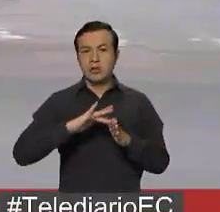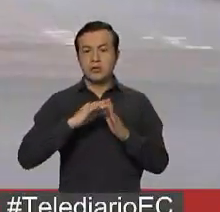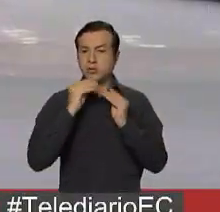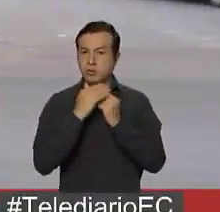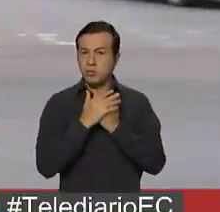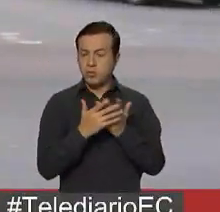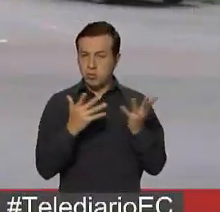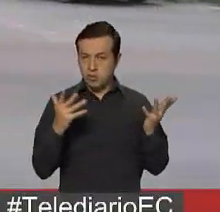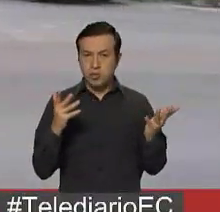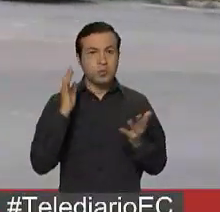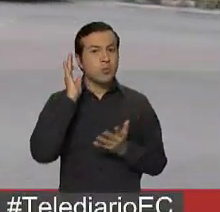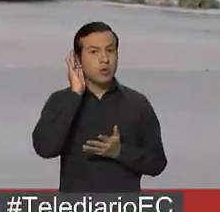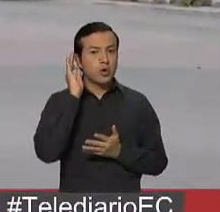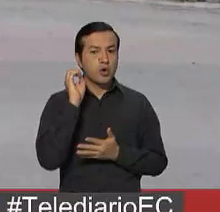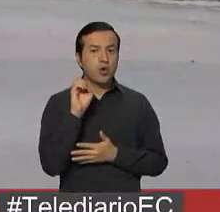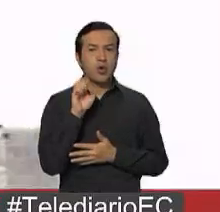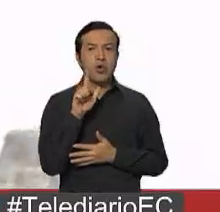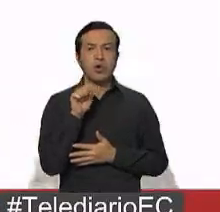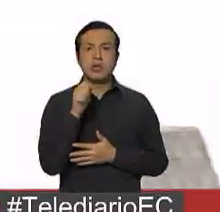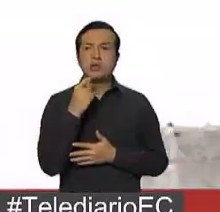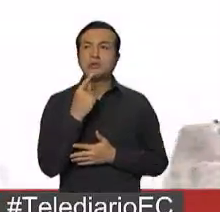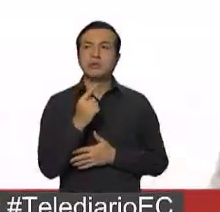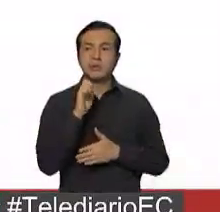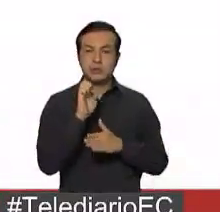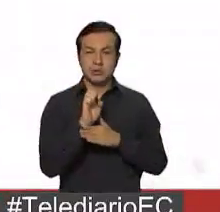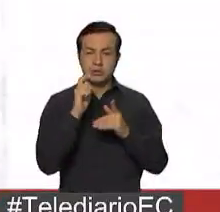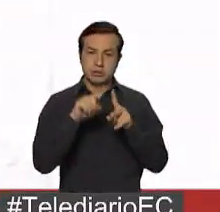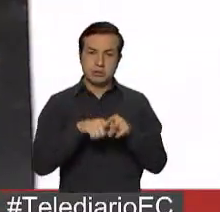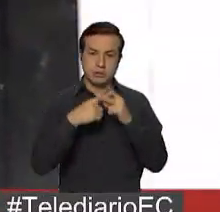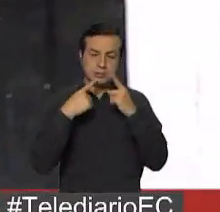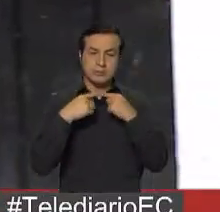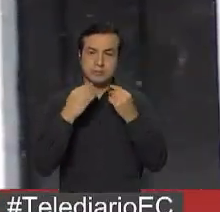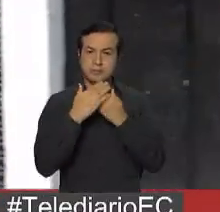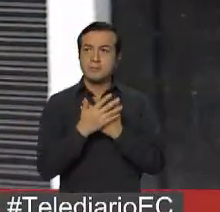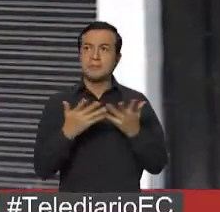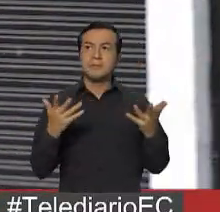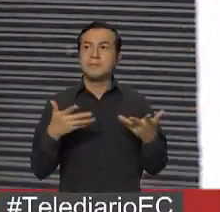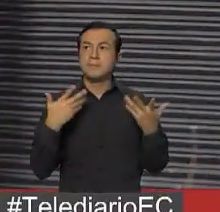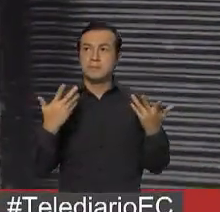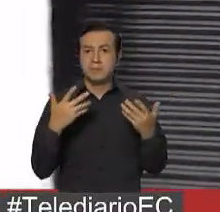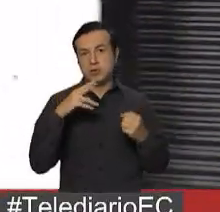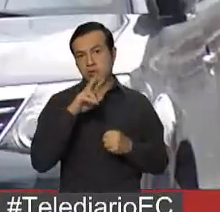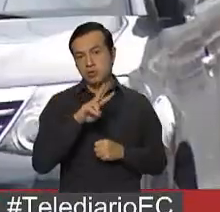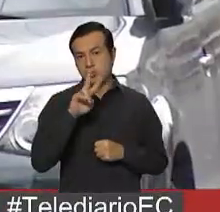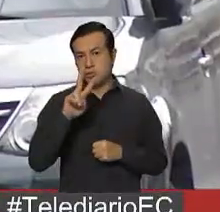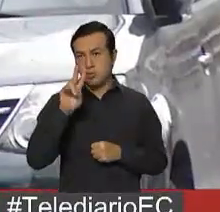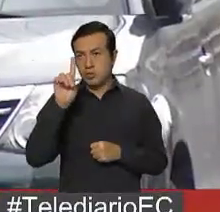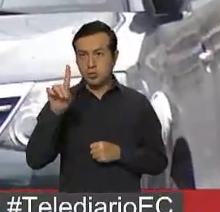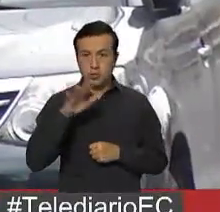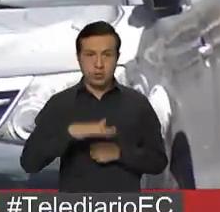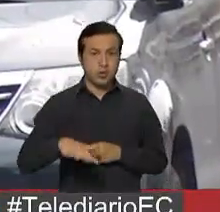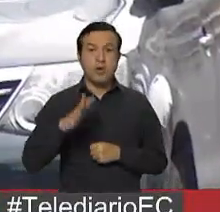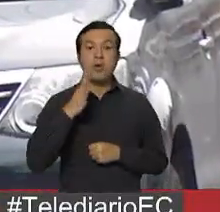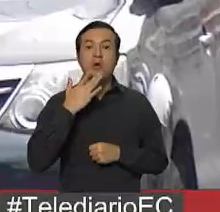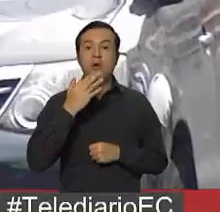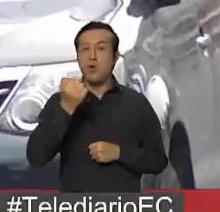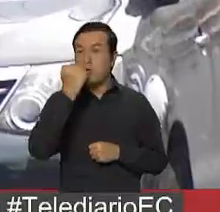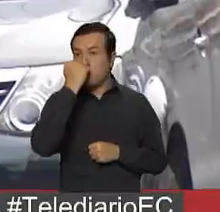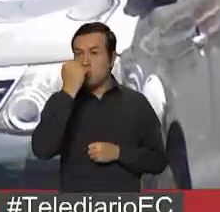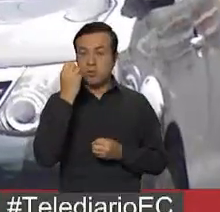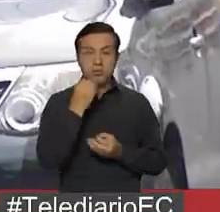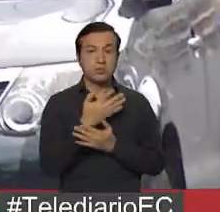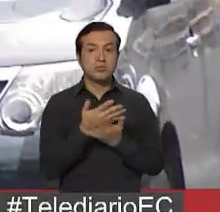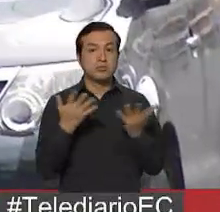riesgos alexandra ocles anunció que ecuador comenzó esta etapa de distanciamiento con los 221 cantones de color rojo donde se